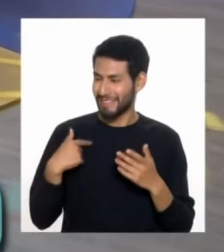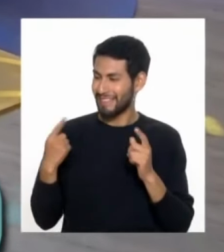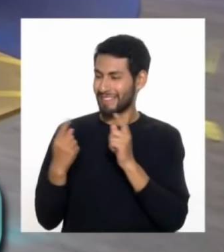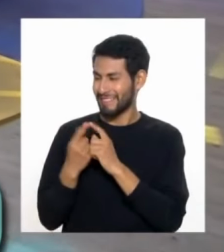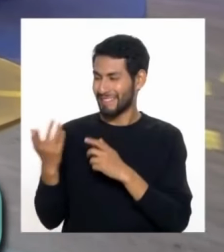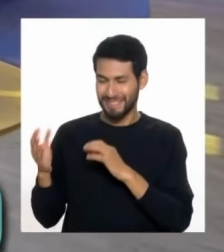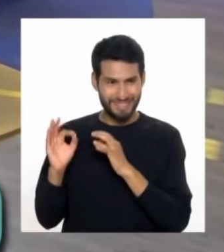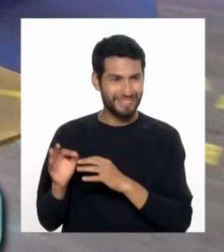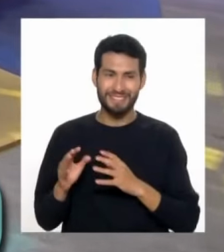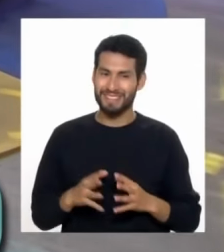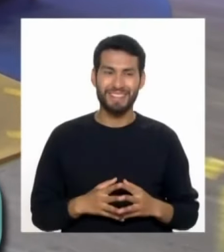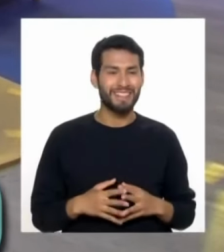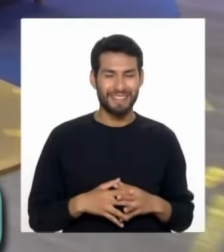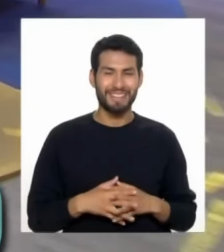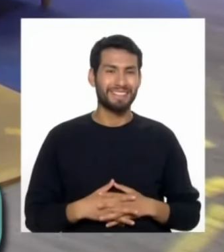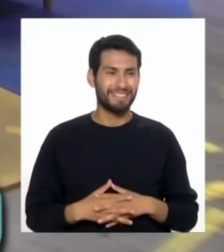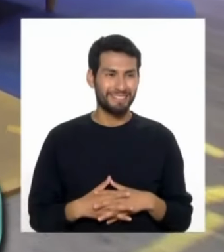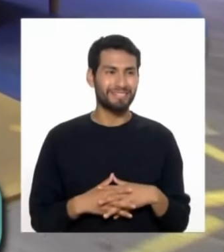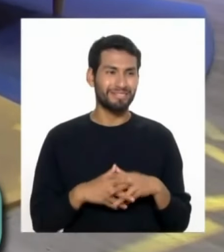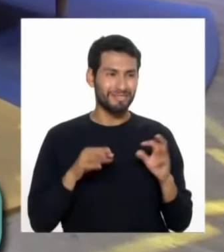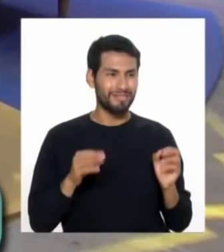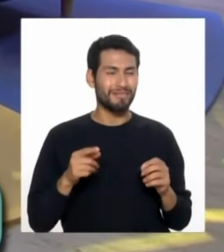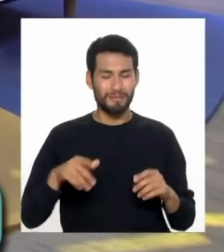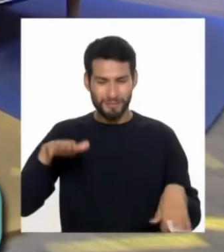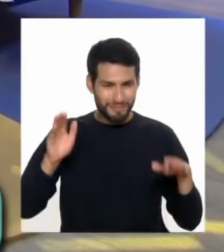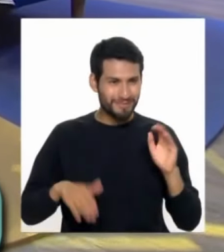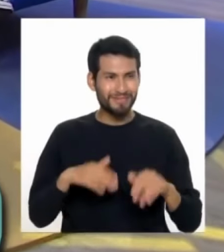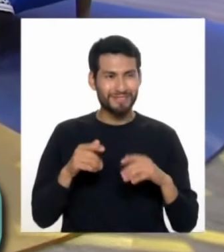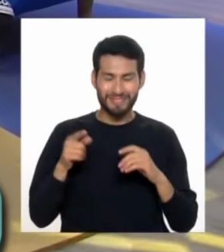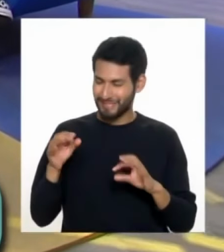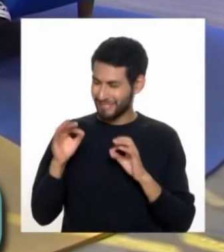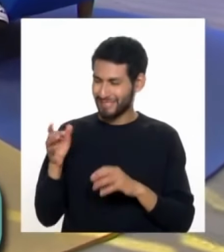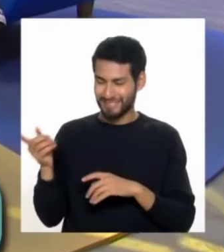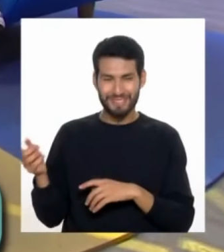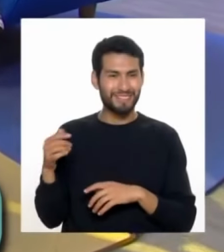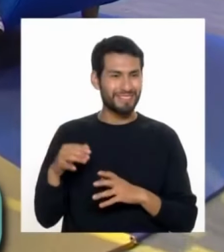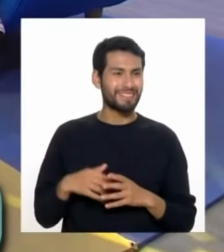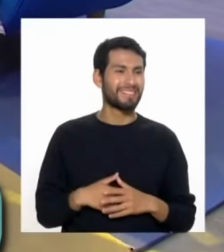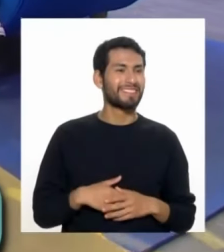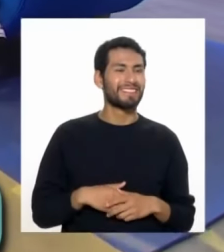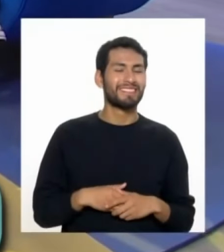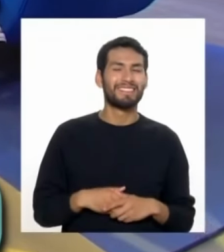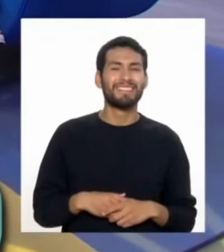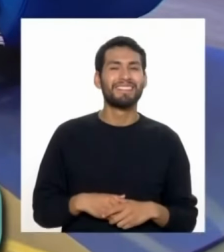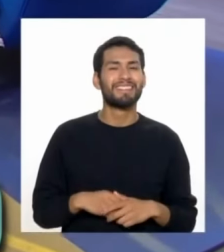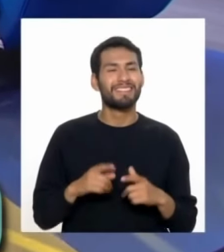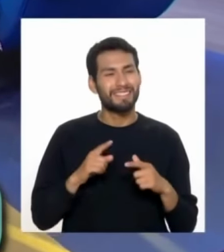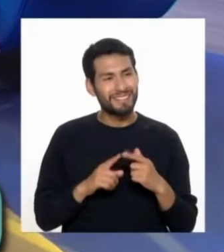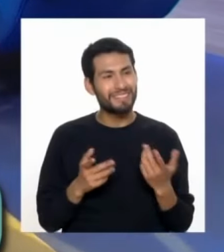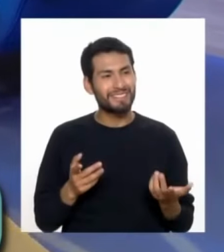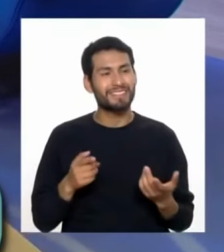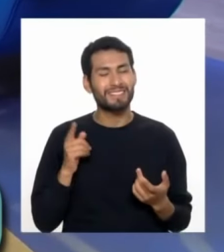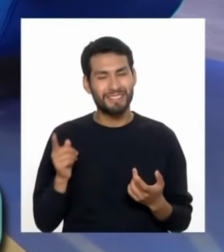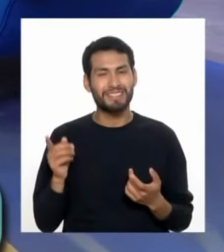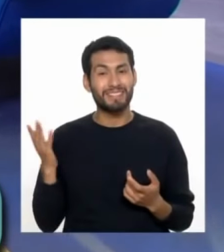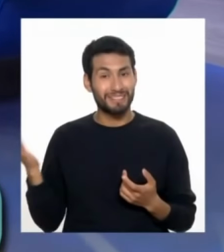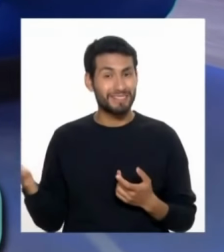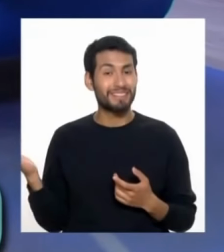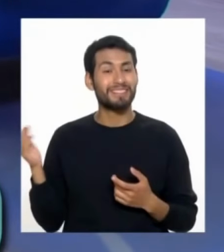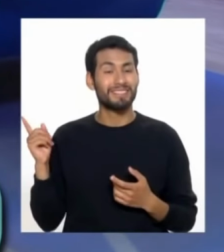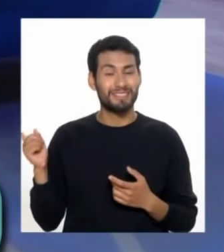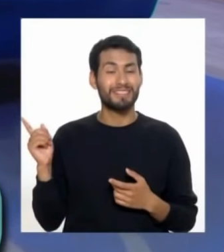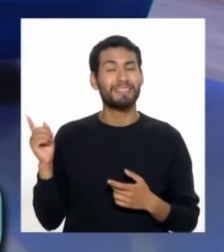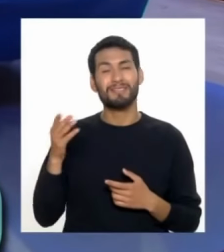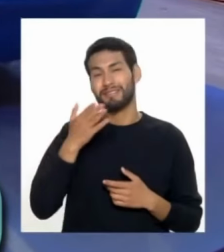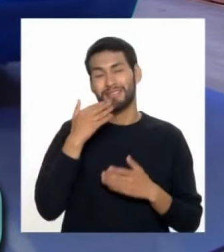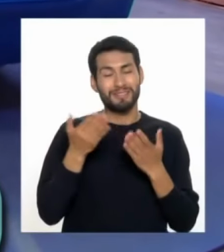Cristian. Haciendo el cumpaca tum-ta-ta-ta. Bueno, él ha sido uno de los